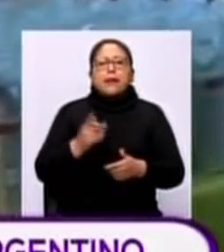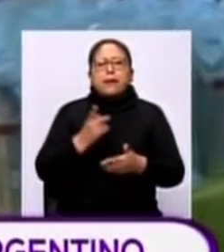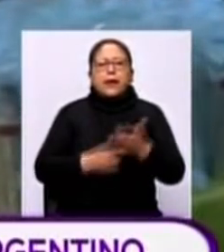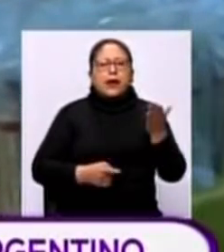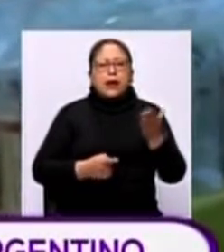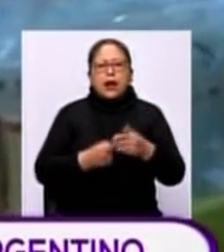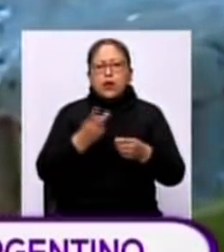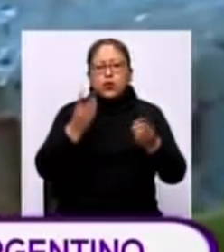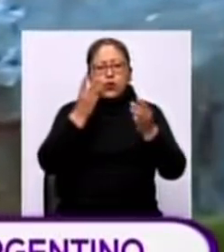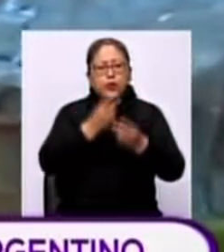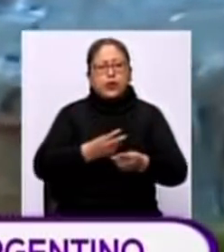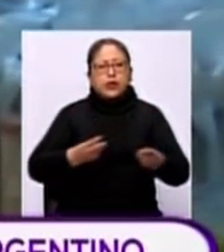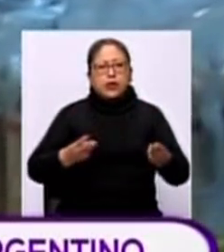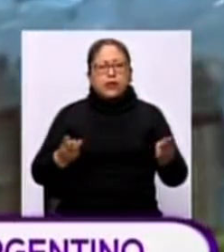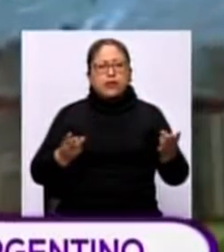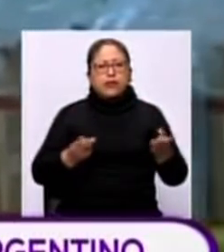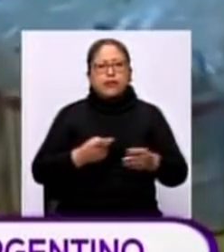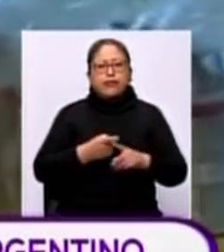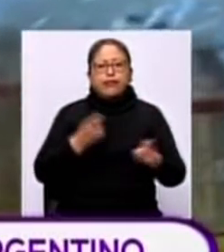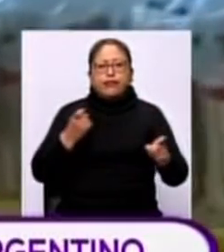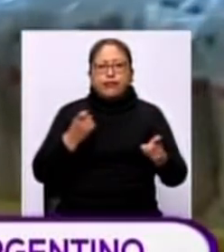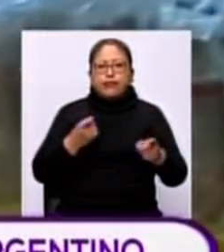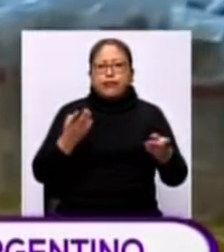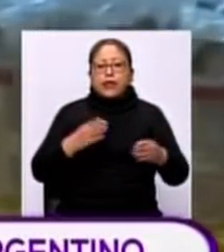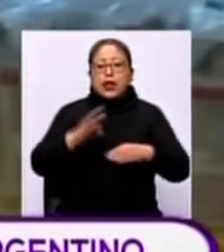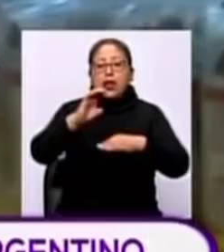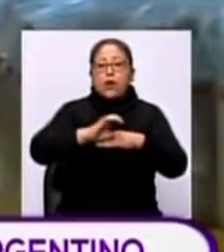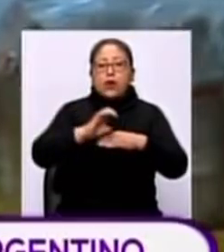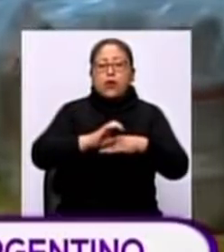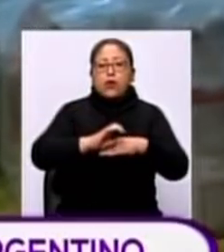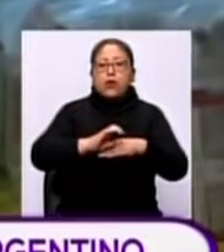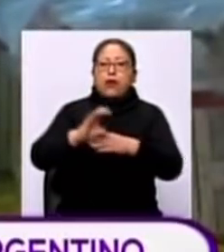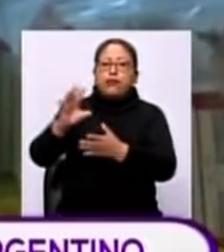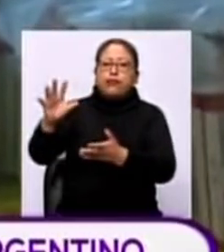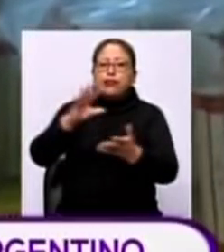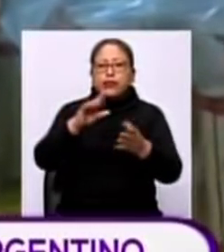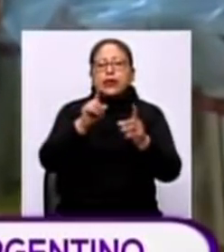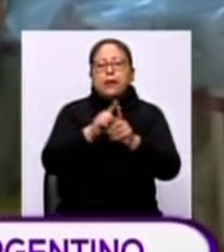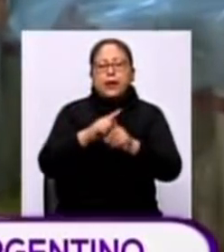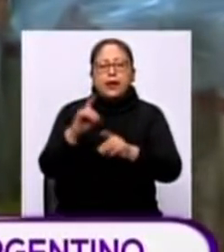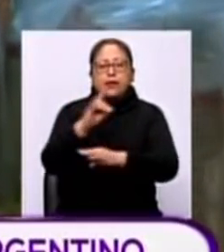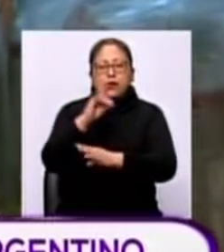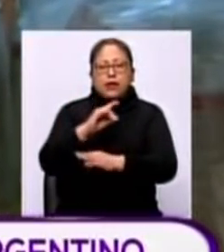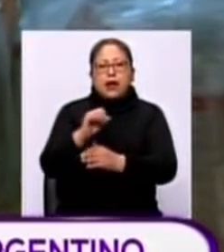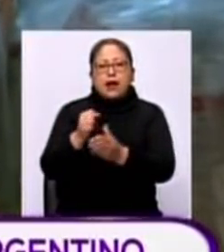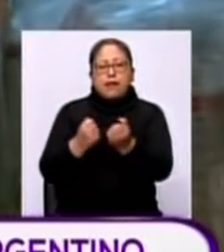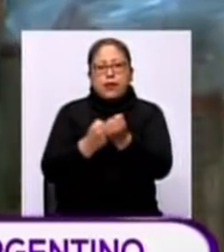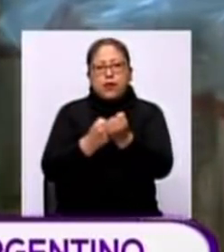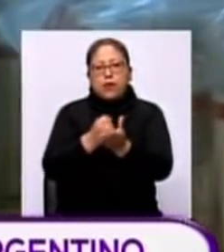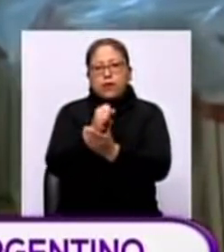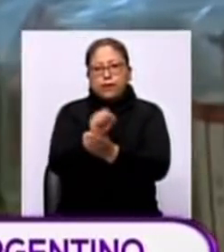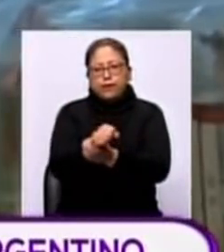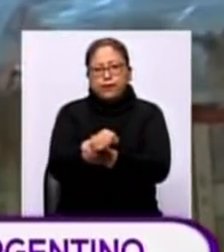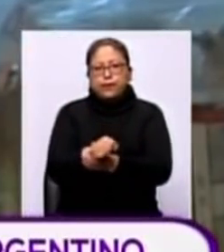Bolsonaro. Hay que tener en cuenta esto porque además en el momento de la denuncia, Rogelio Maita, el canciller de